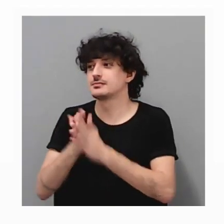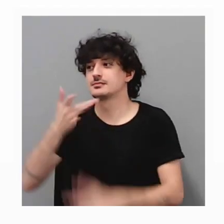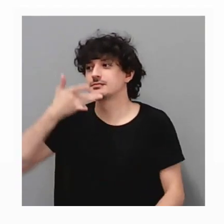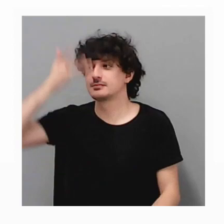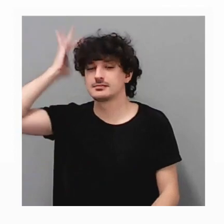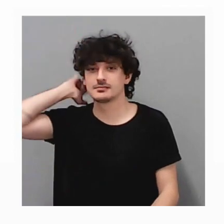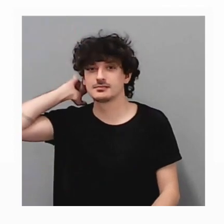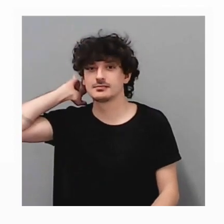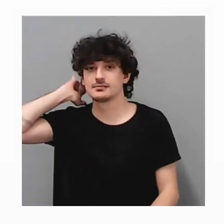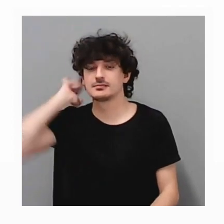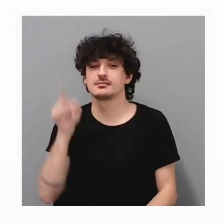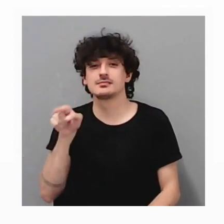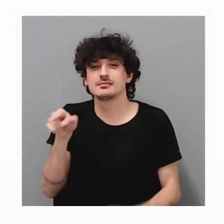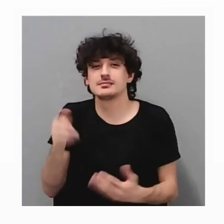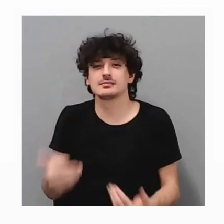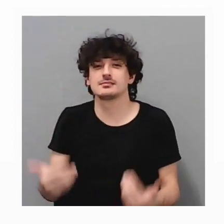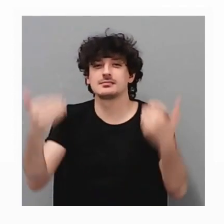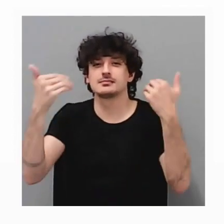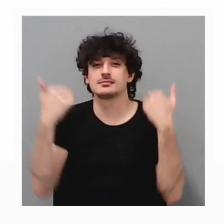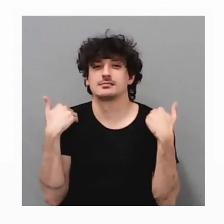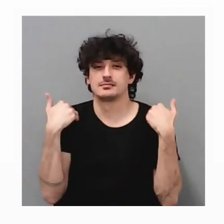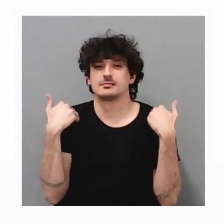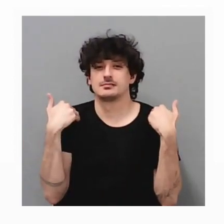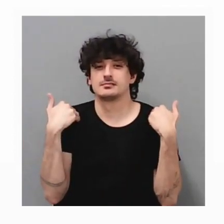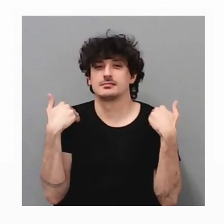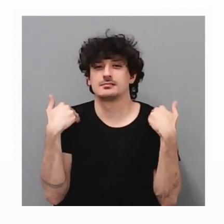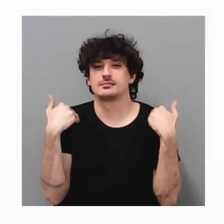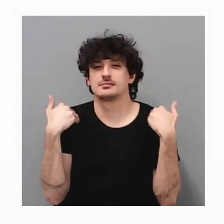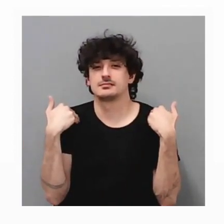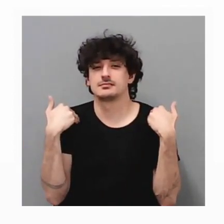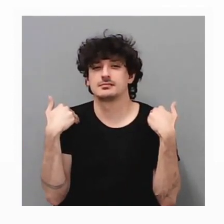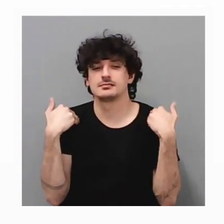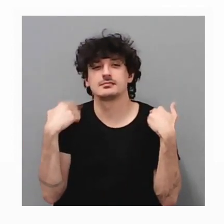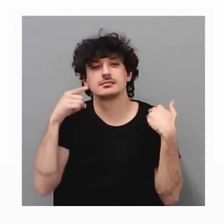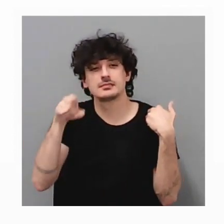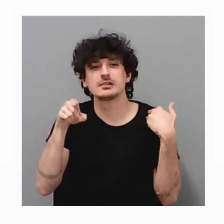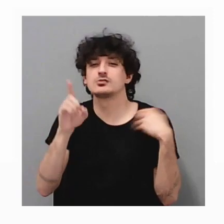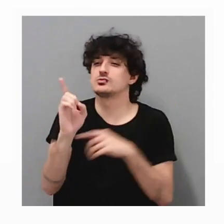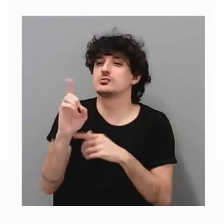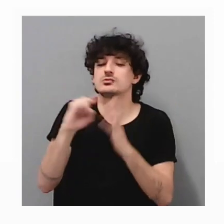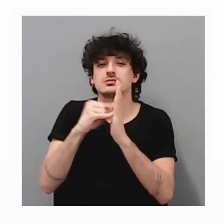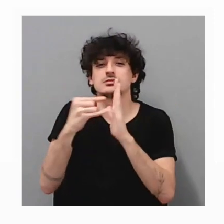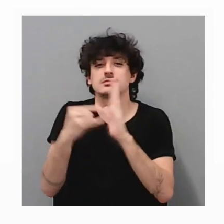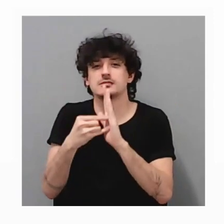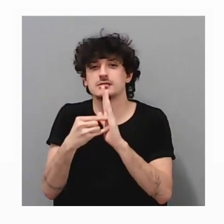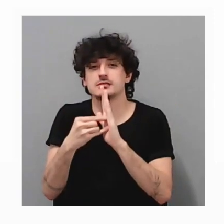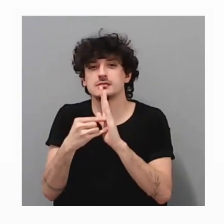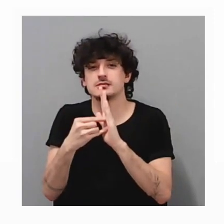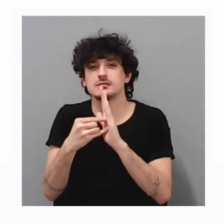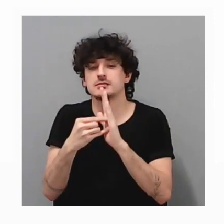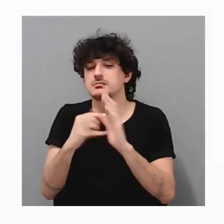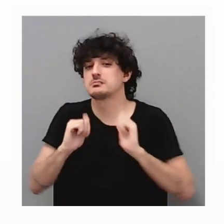encargada de hacer que esto se explique, lo entienda todo el mundo y no solamente los ingenieros y que tengan 2 másteres y 5 carreras.